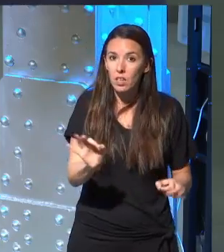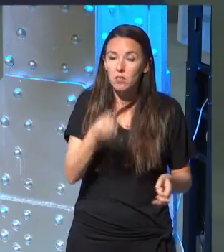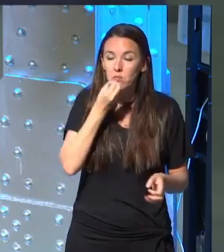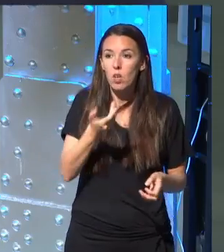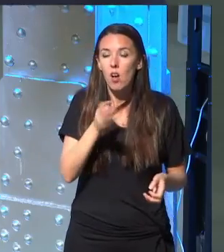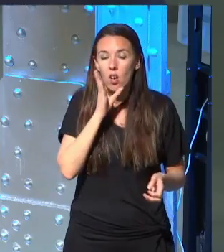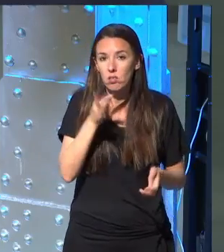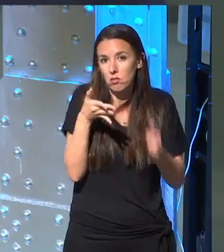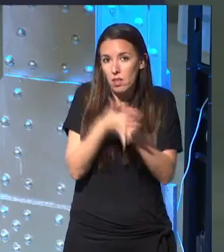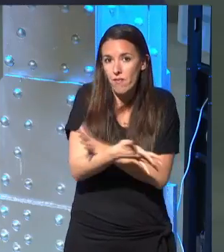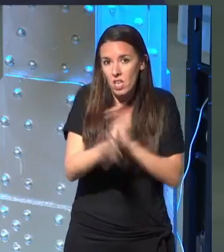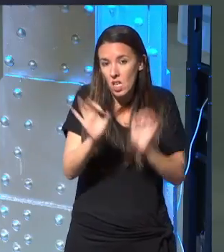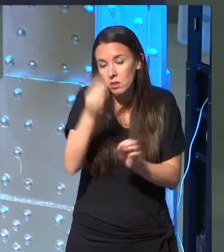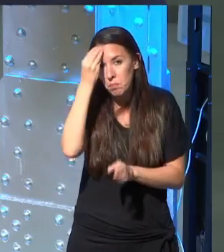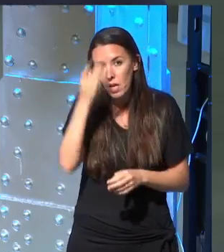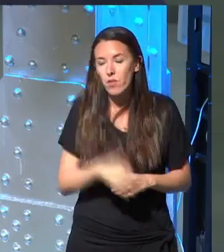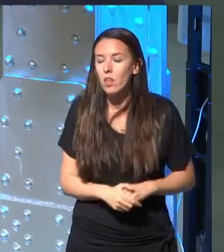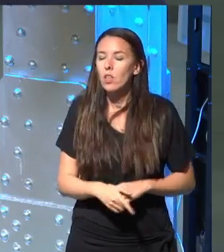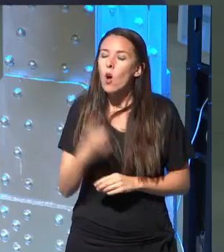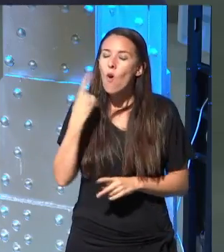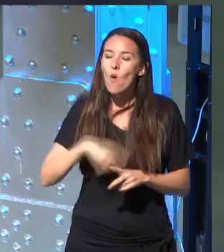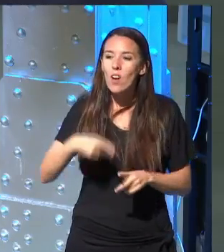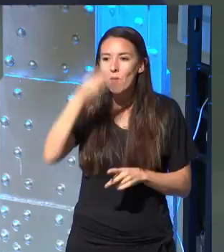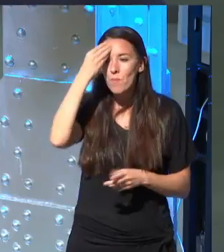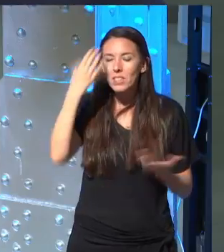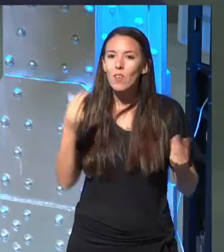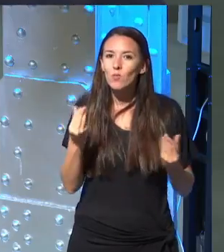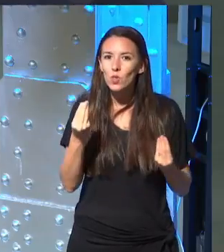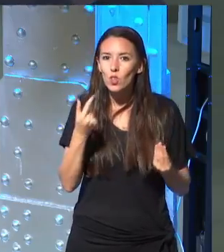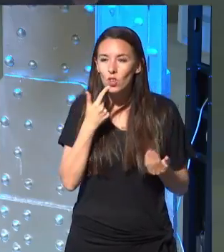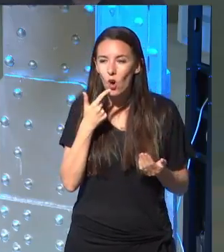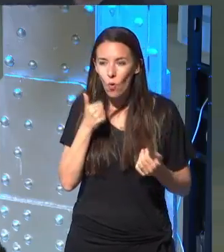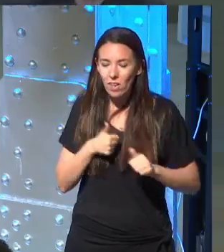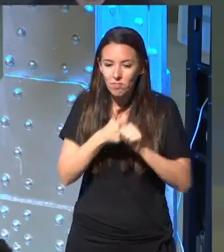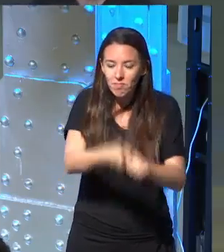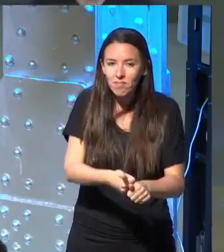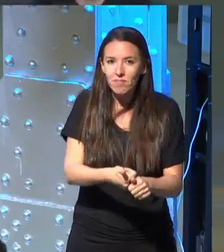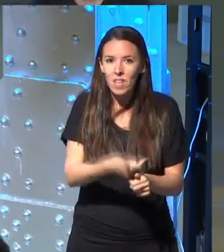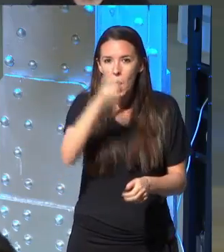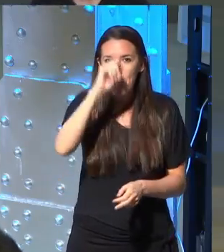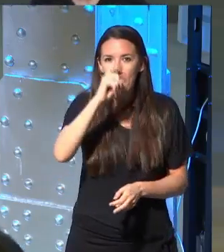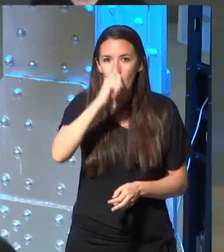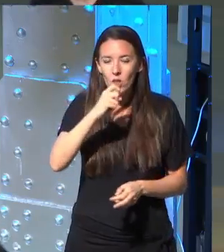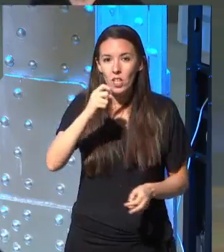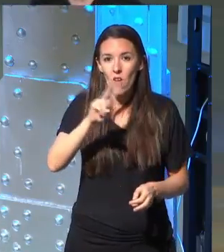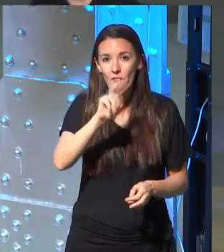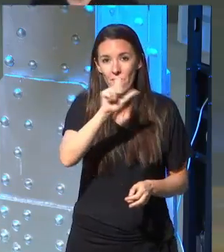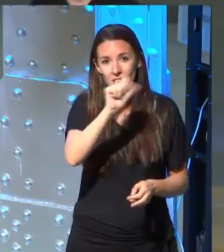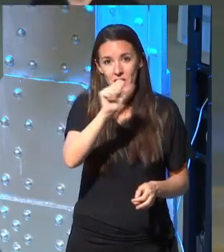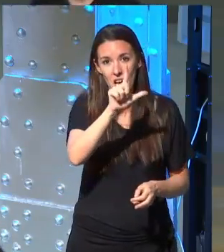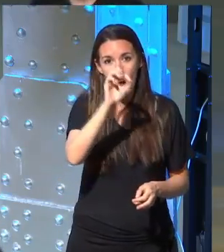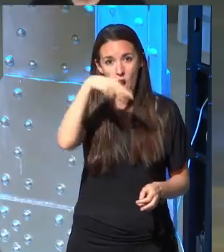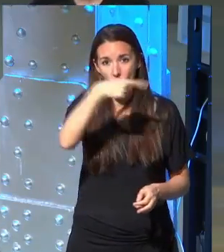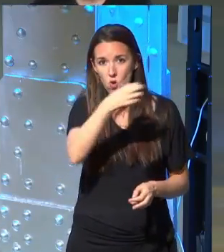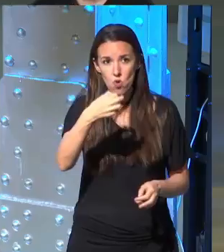bueno, es lo que lo define, creo yo. Esto, una cosa que yo pensaba mucho mientras lo estaba siguiendo, me acordaba de cuando Nacho Vigalondo, antes de que hiciera